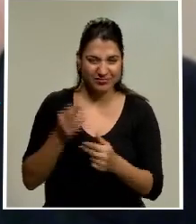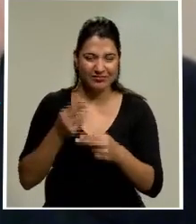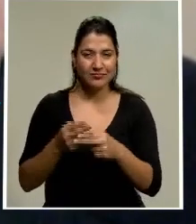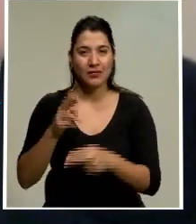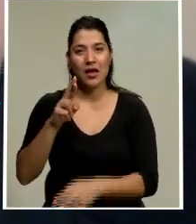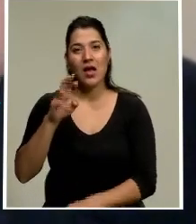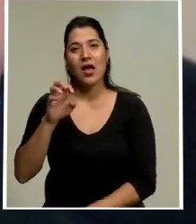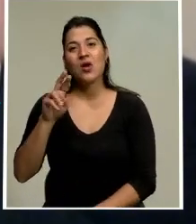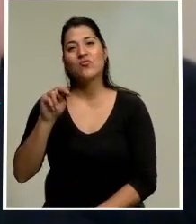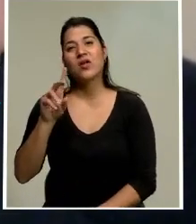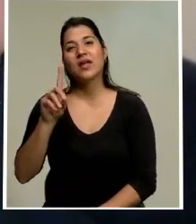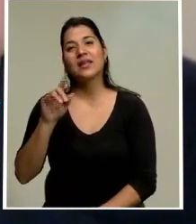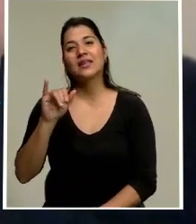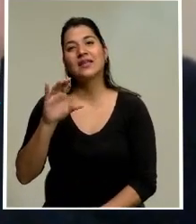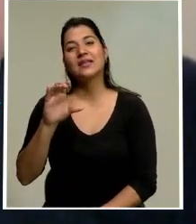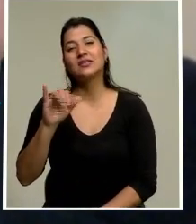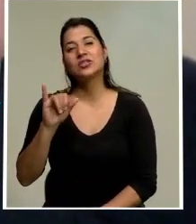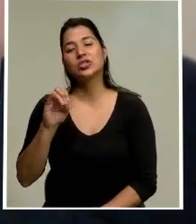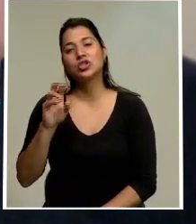los homicidios